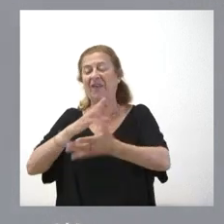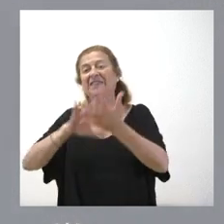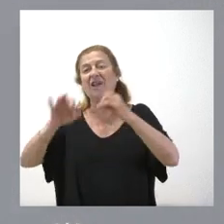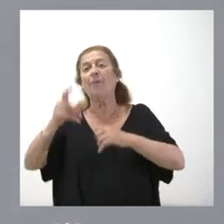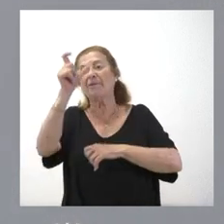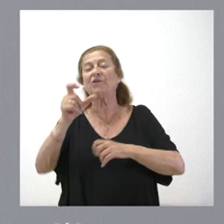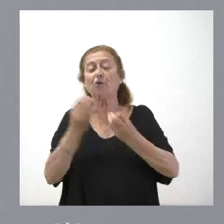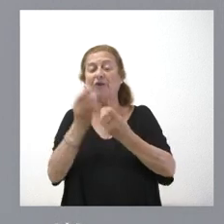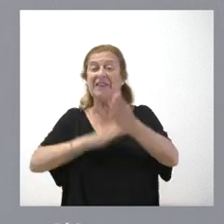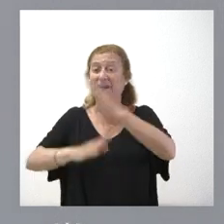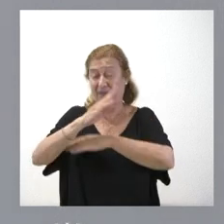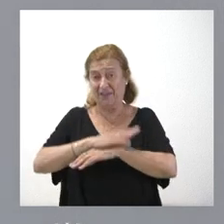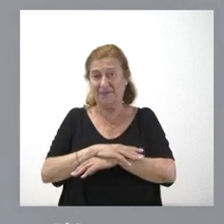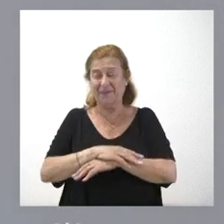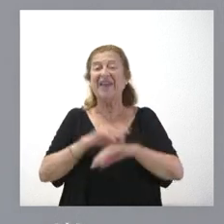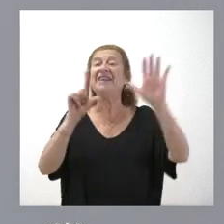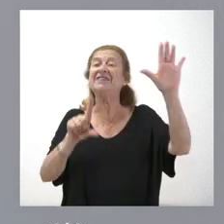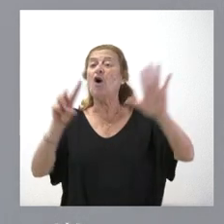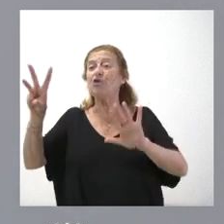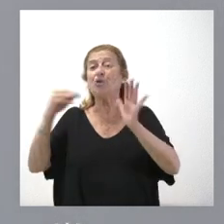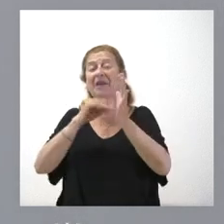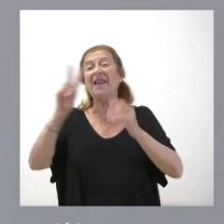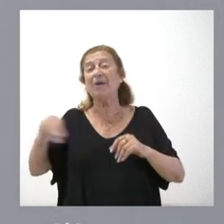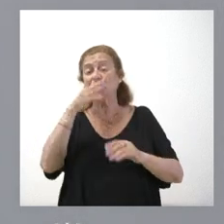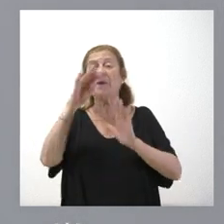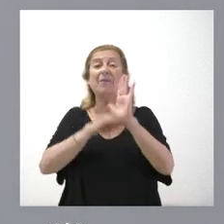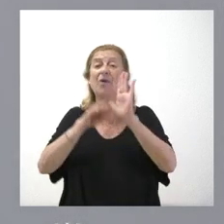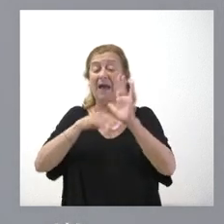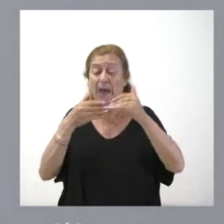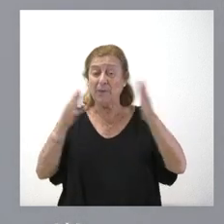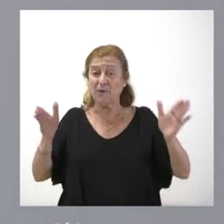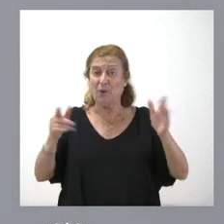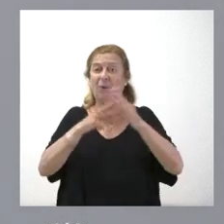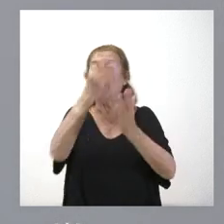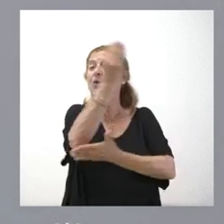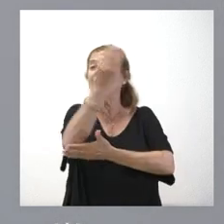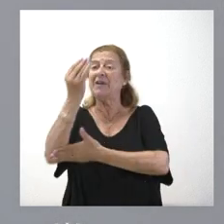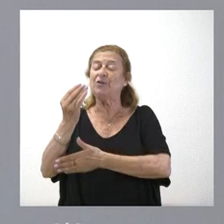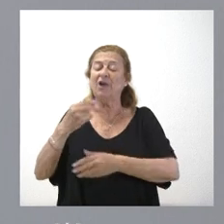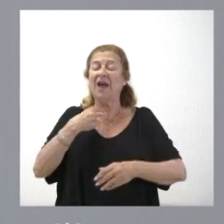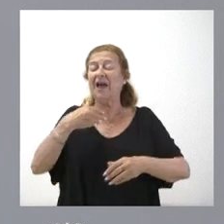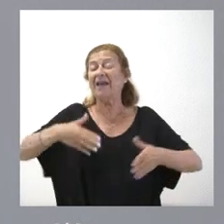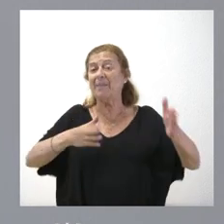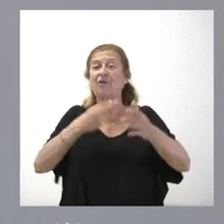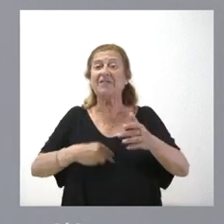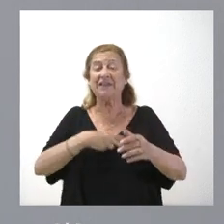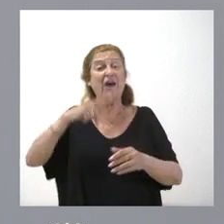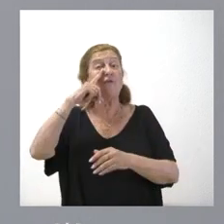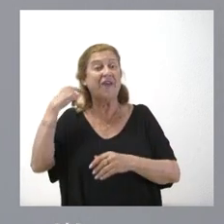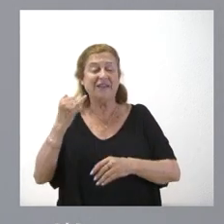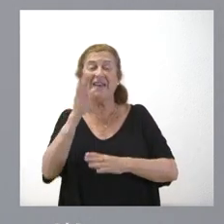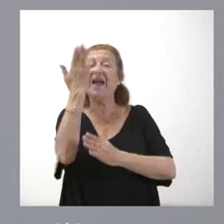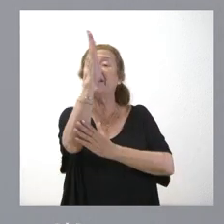personas con discapacidad 68000 para el programa de apertura de monumentos del camino de Santiago francés y de la exposición de las edades